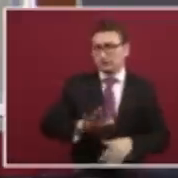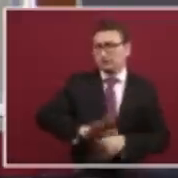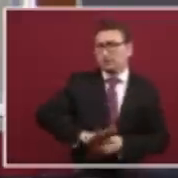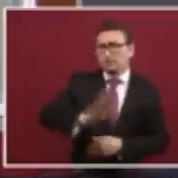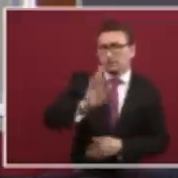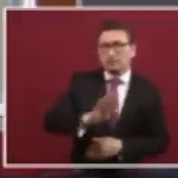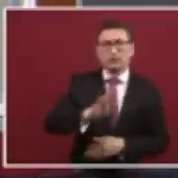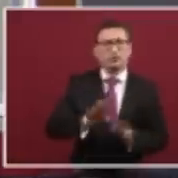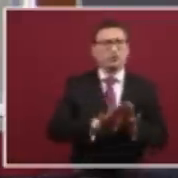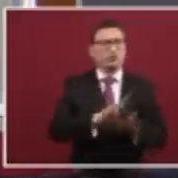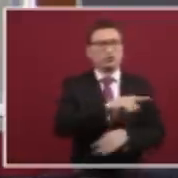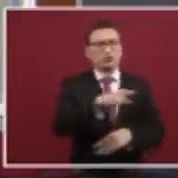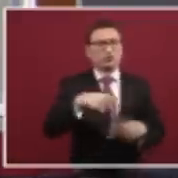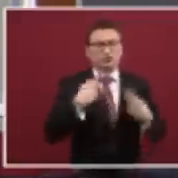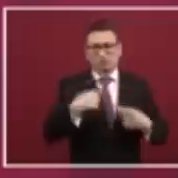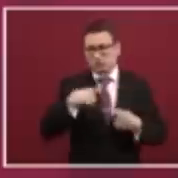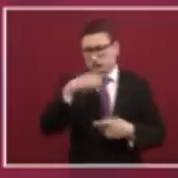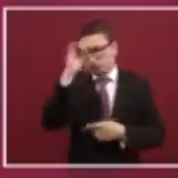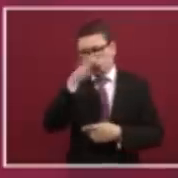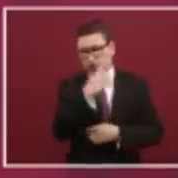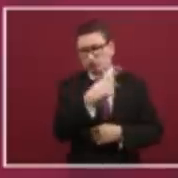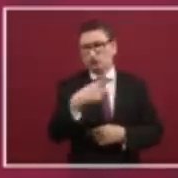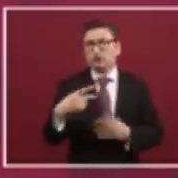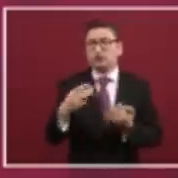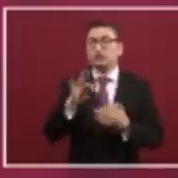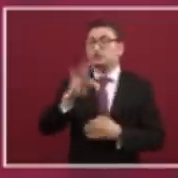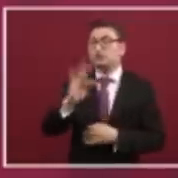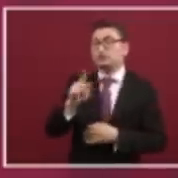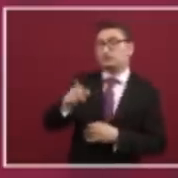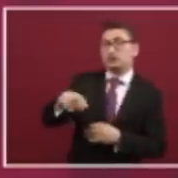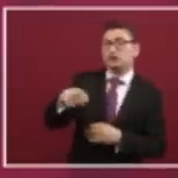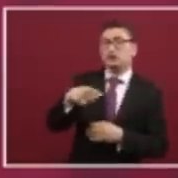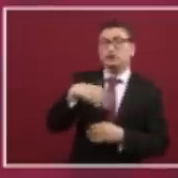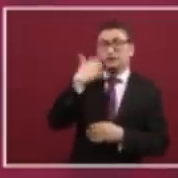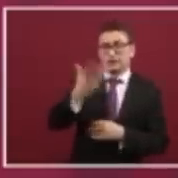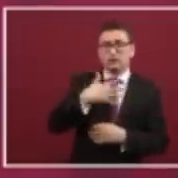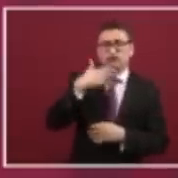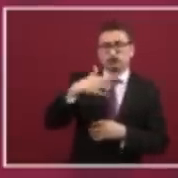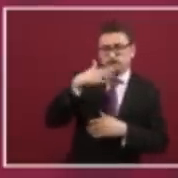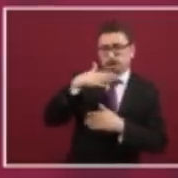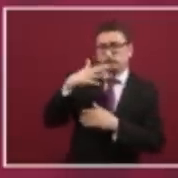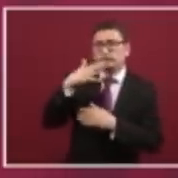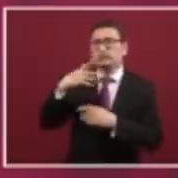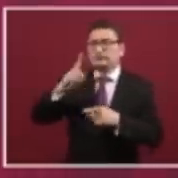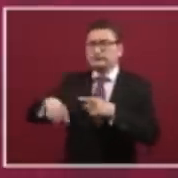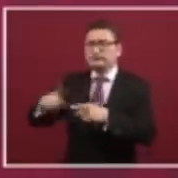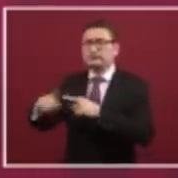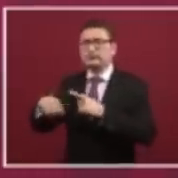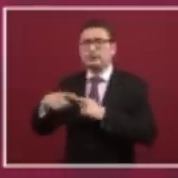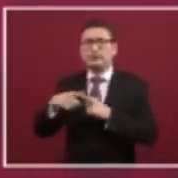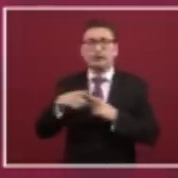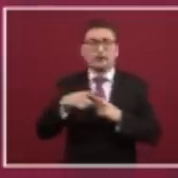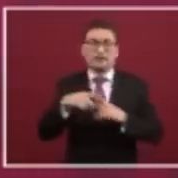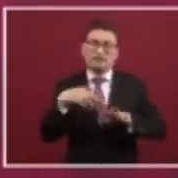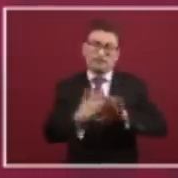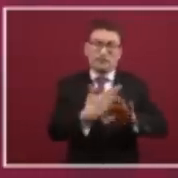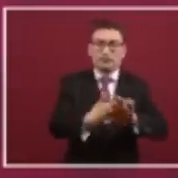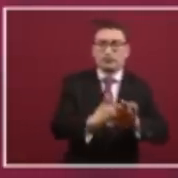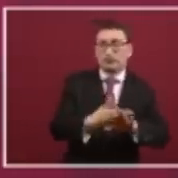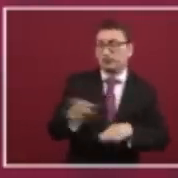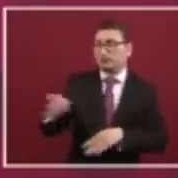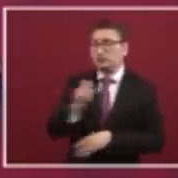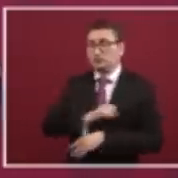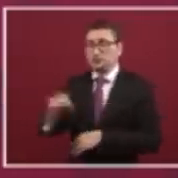la opinión pública percibir que privilegiamos el combate a la corrupción sobre la protección de la salud, y esto no es el